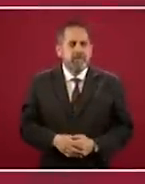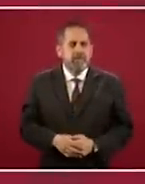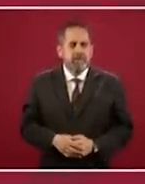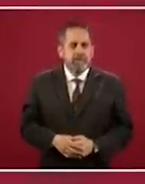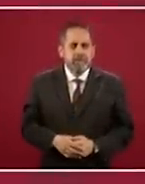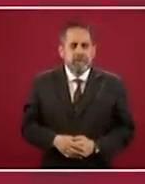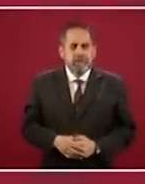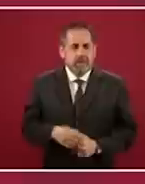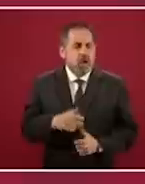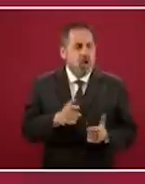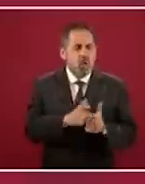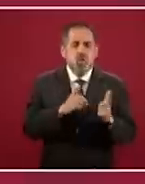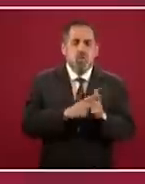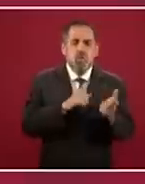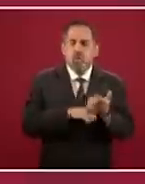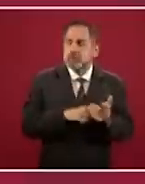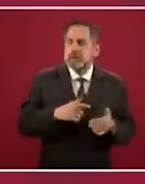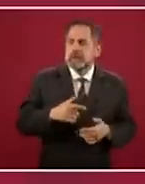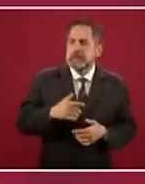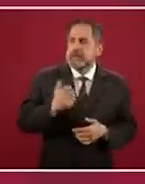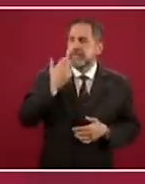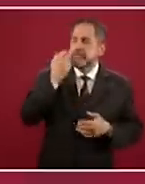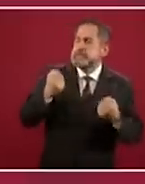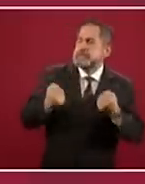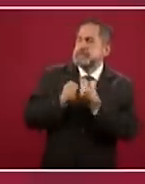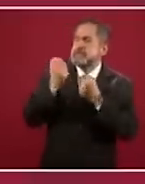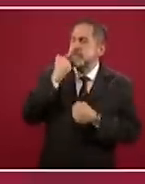Grupos reaccionarios.